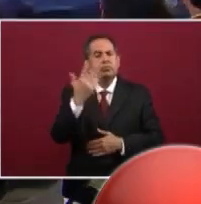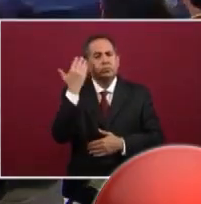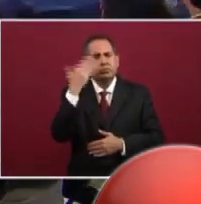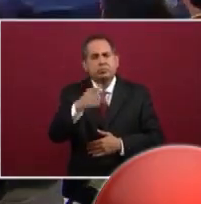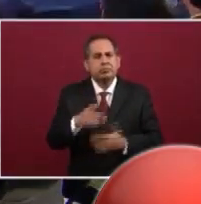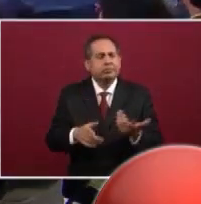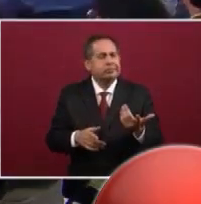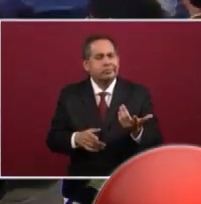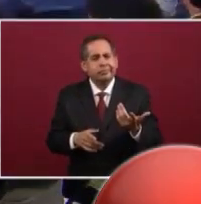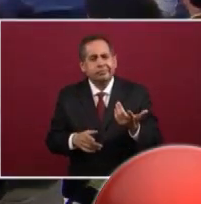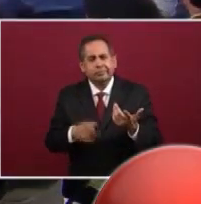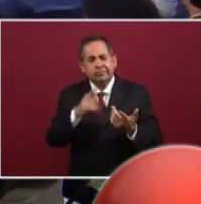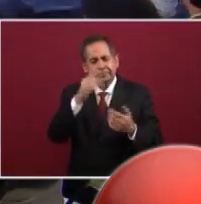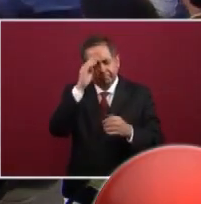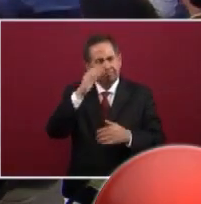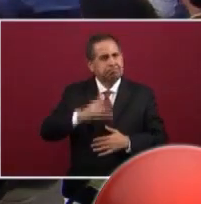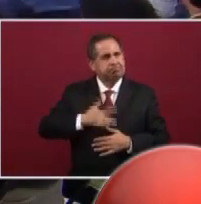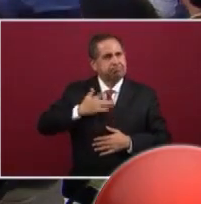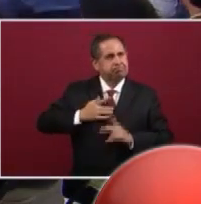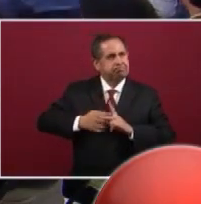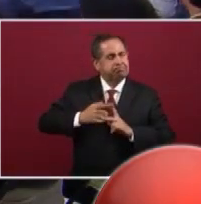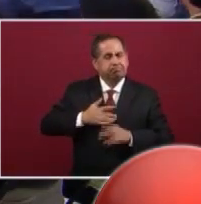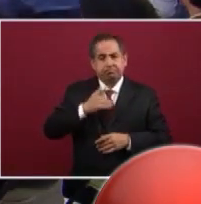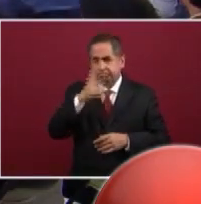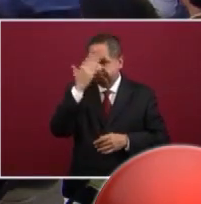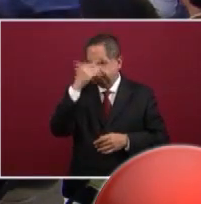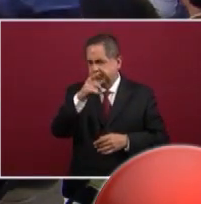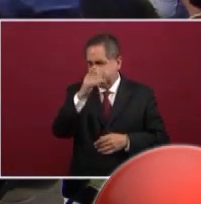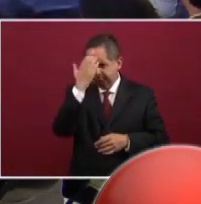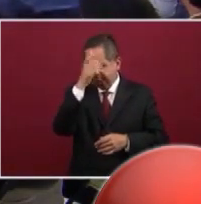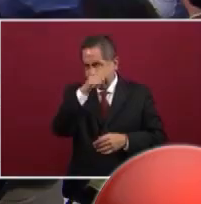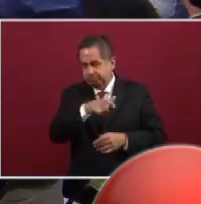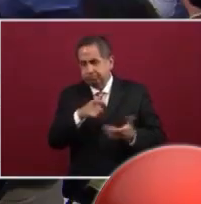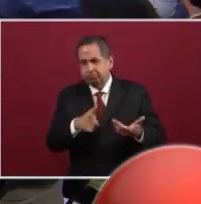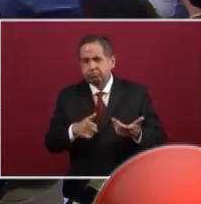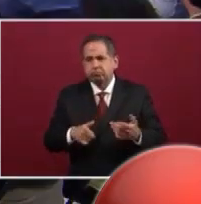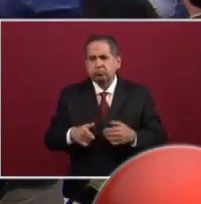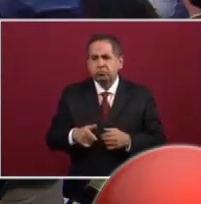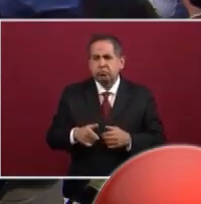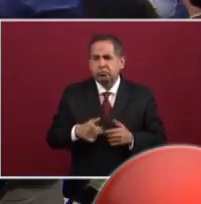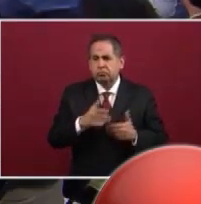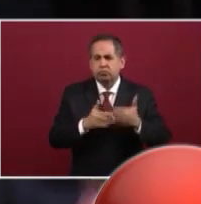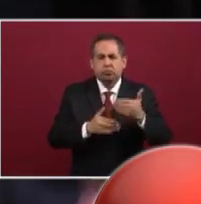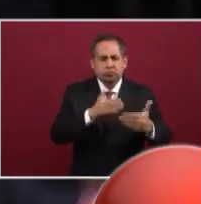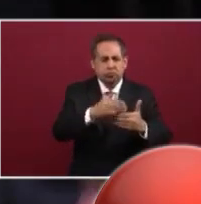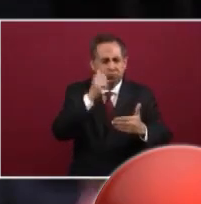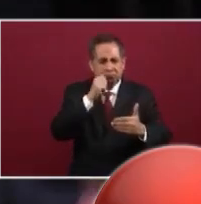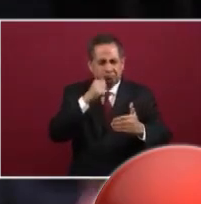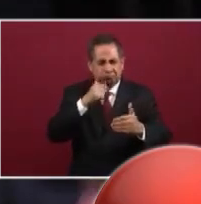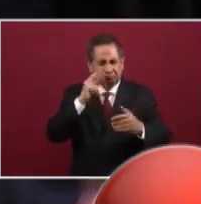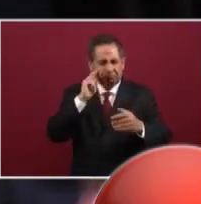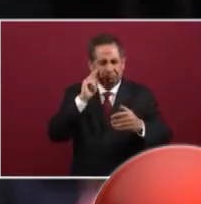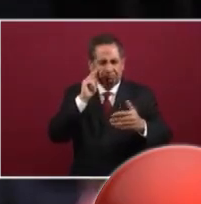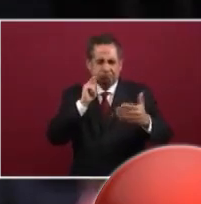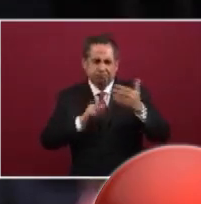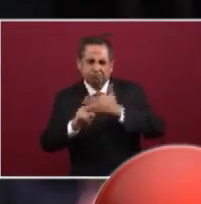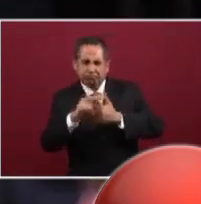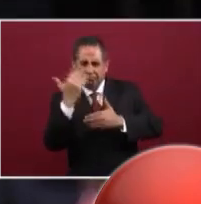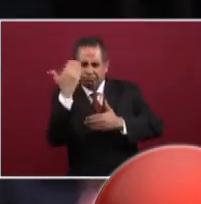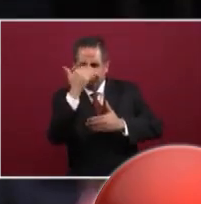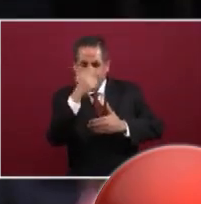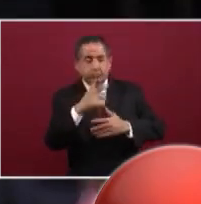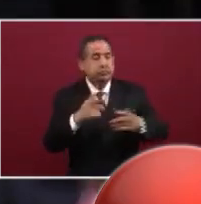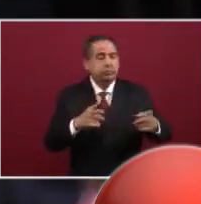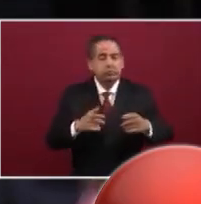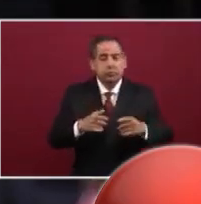sabe y mide, y tal vez lo ha hecho porque usted probablemente se adelanta 10 jugadas. Si usted